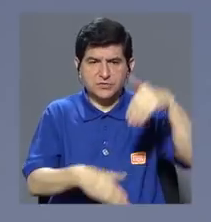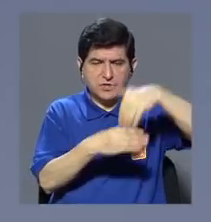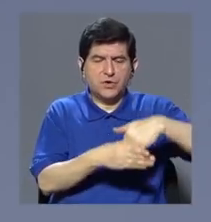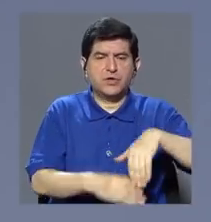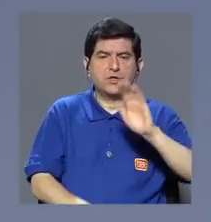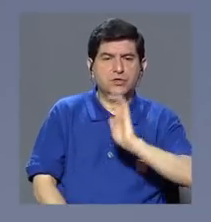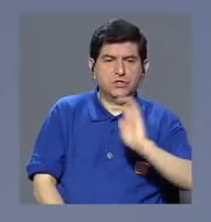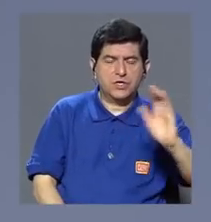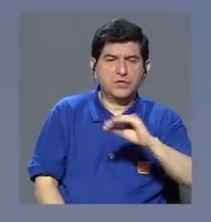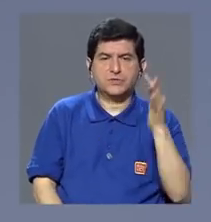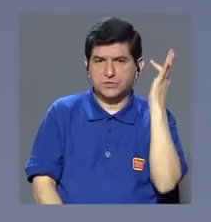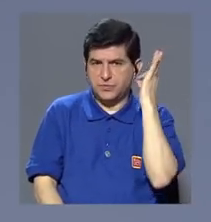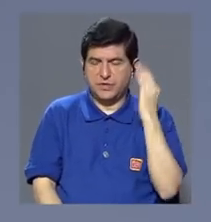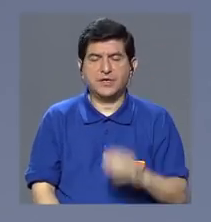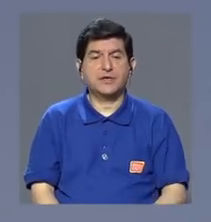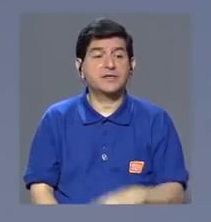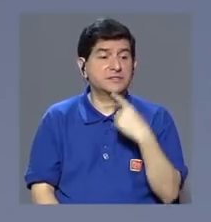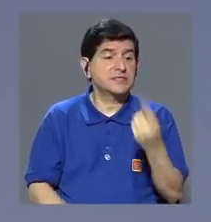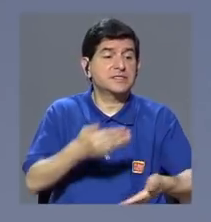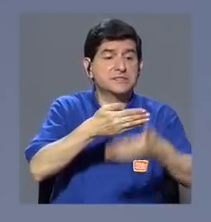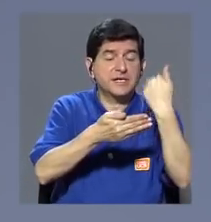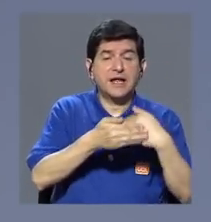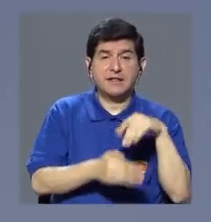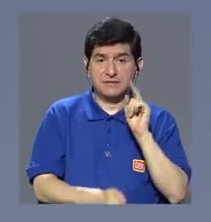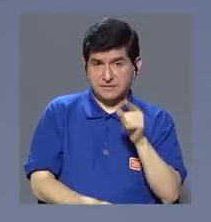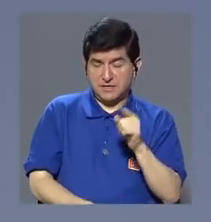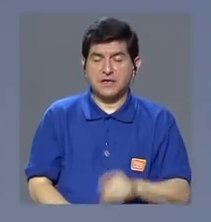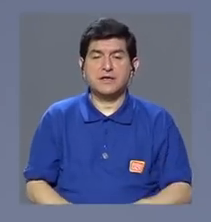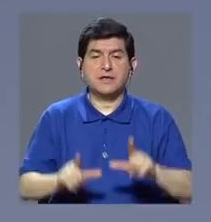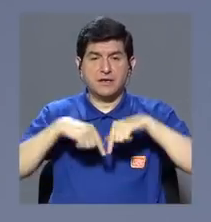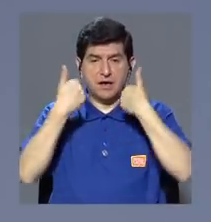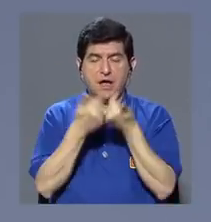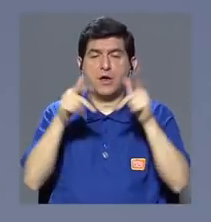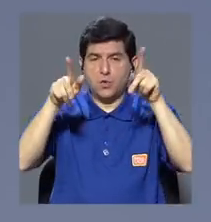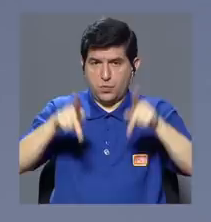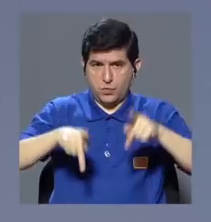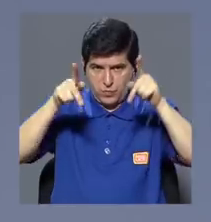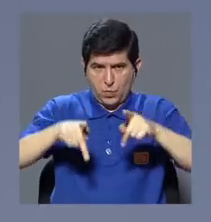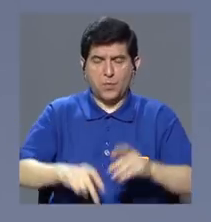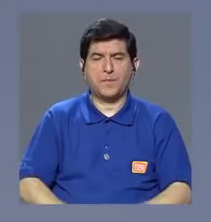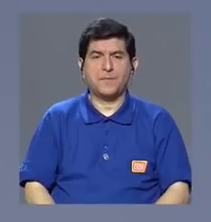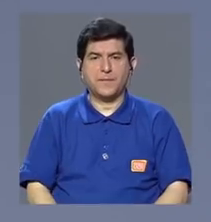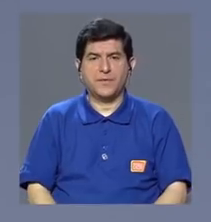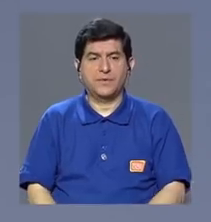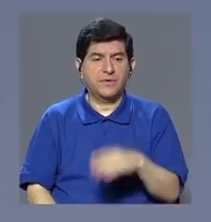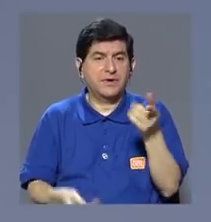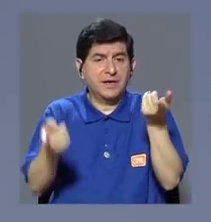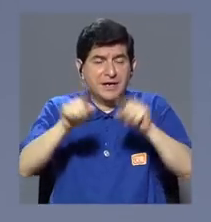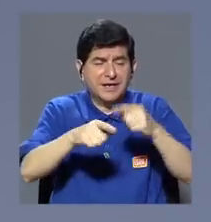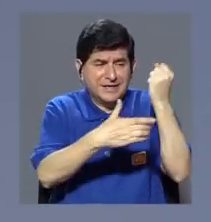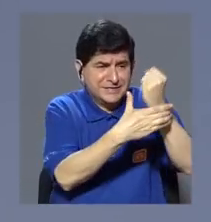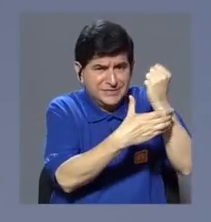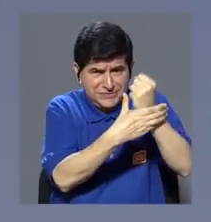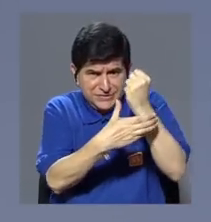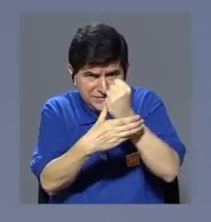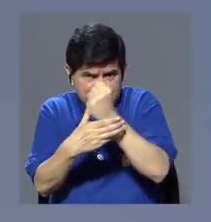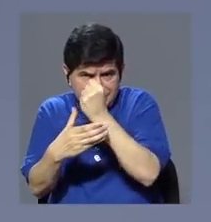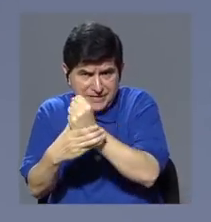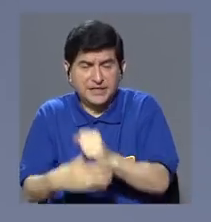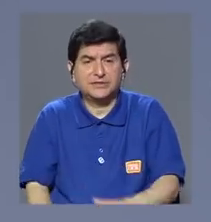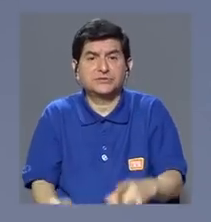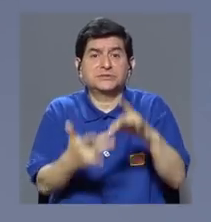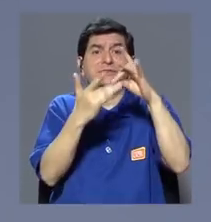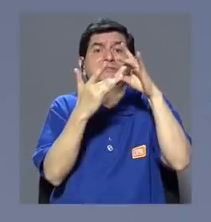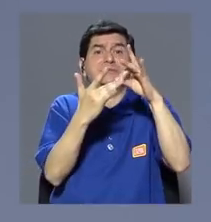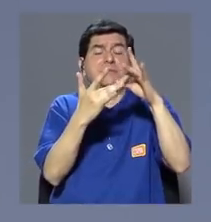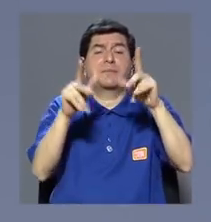y mujeres y como nos comentaba lucía en ese grupo de personas que está siendo asesinado sobre